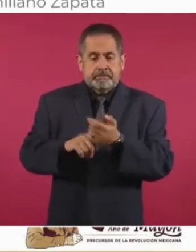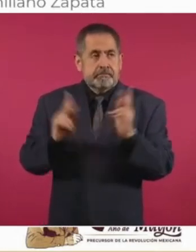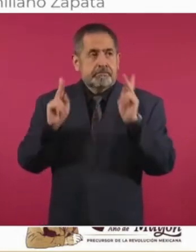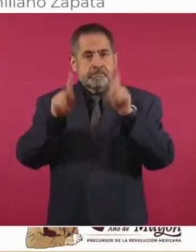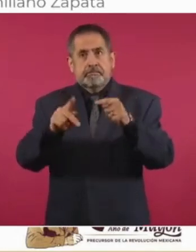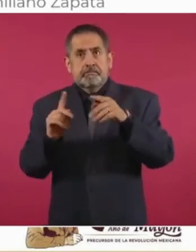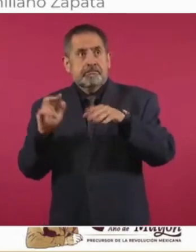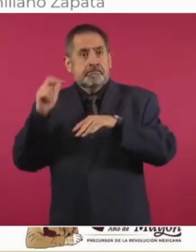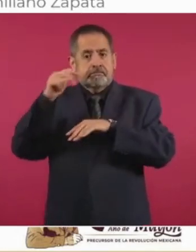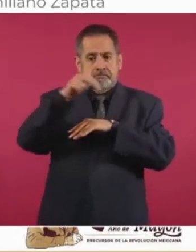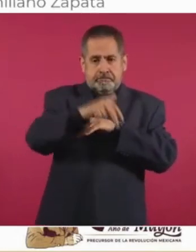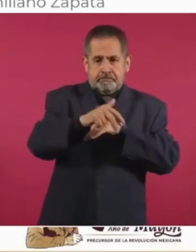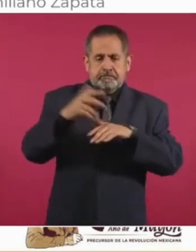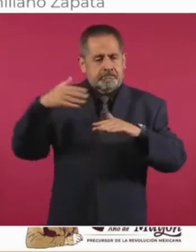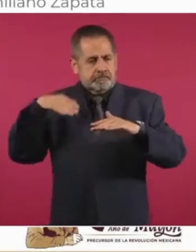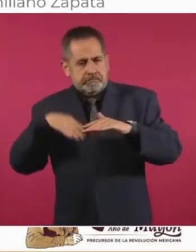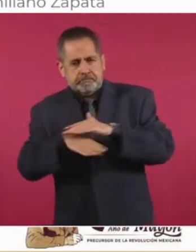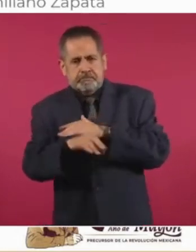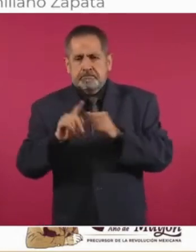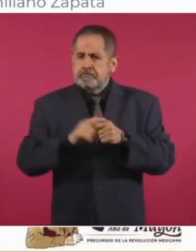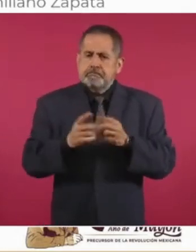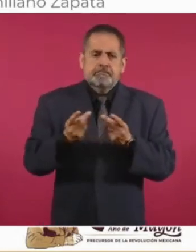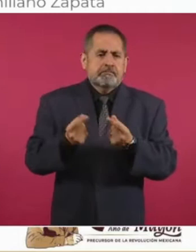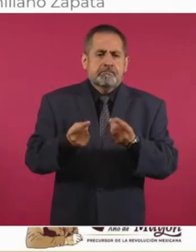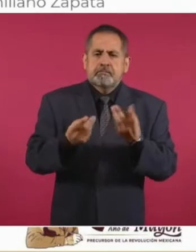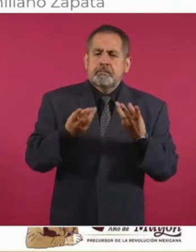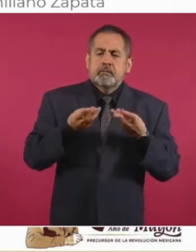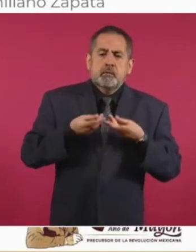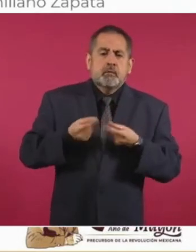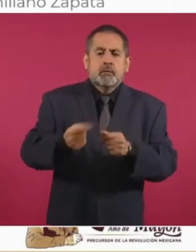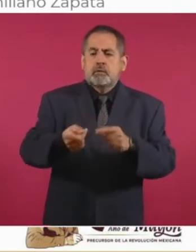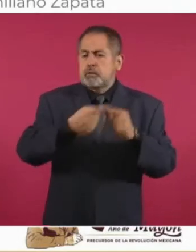lo que permitirá un mejor flujo